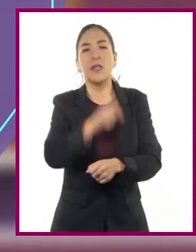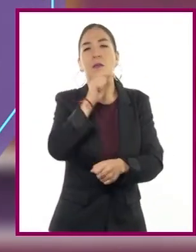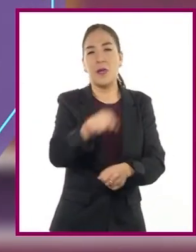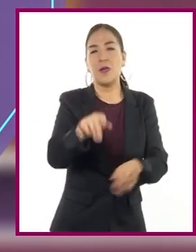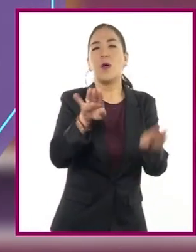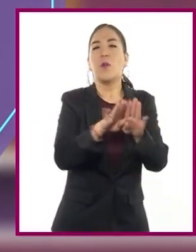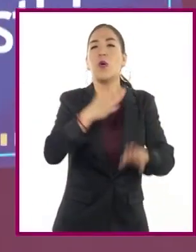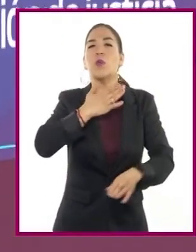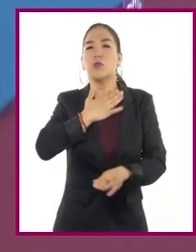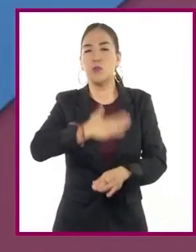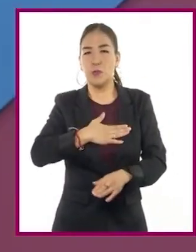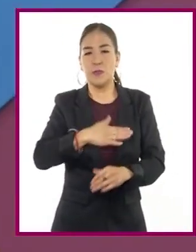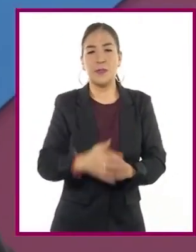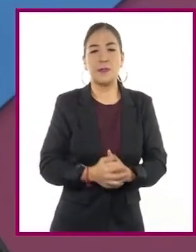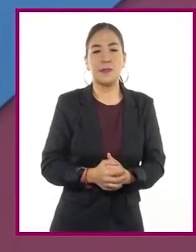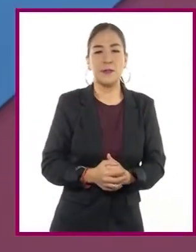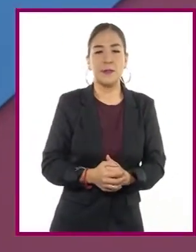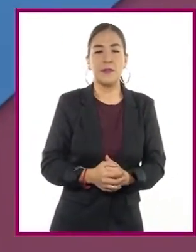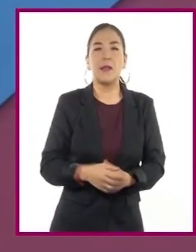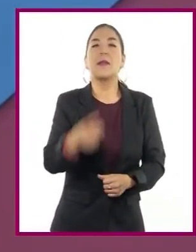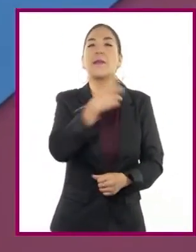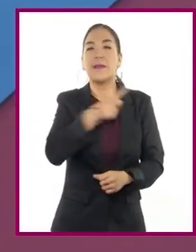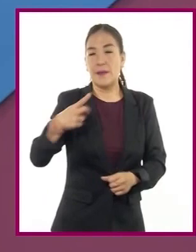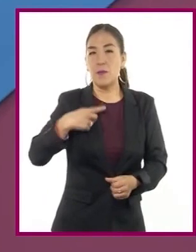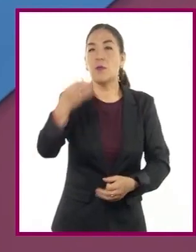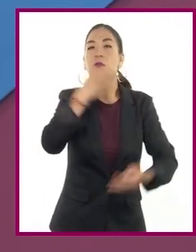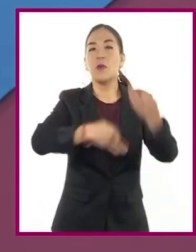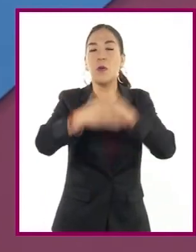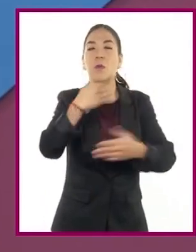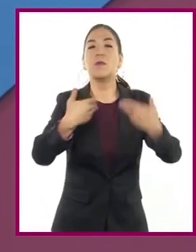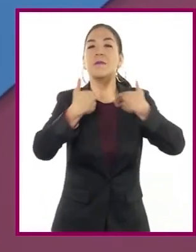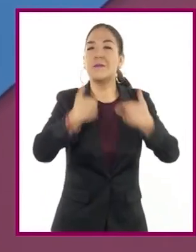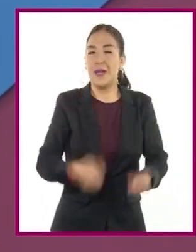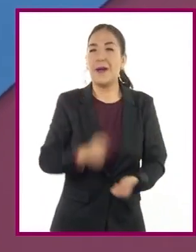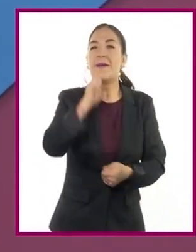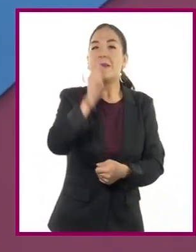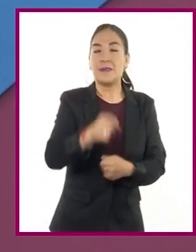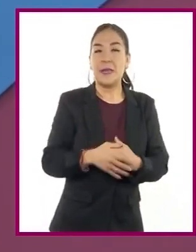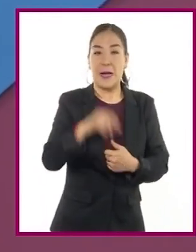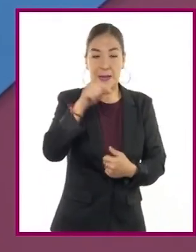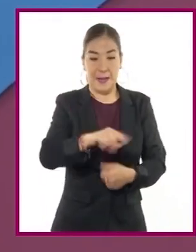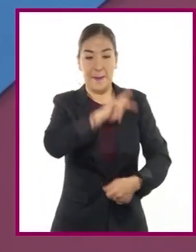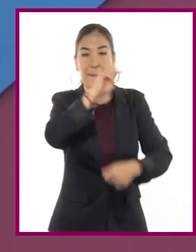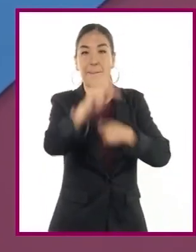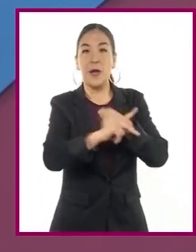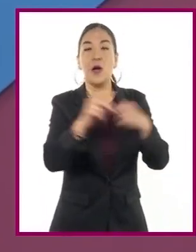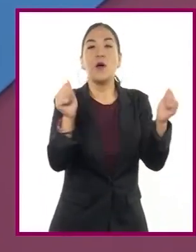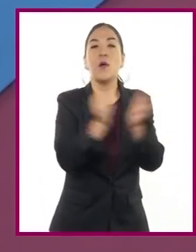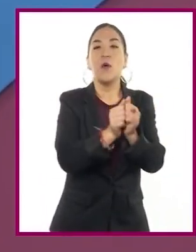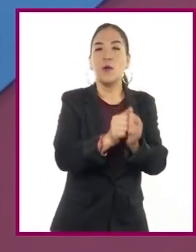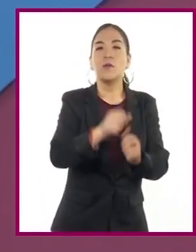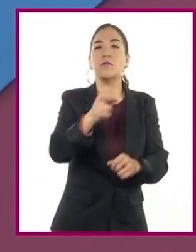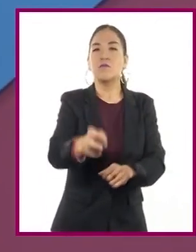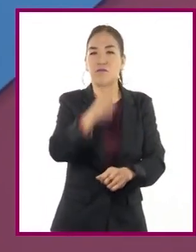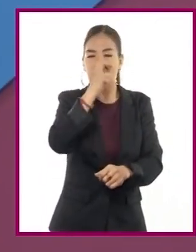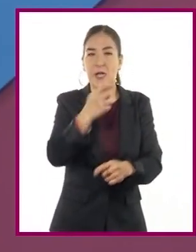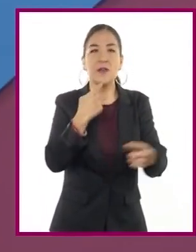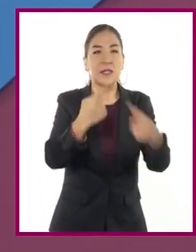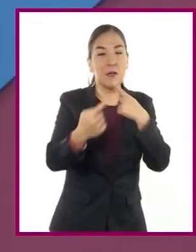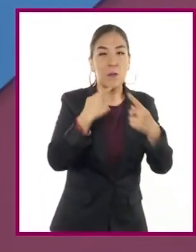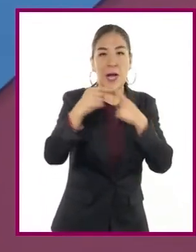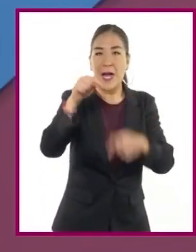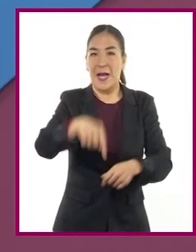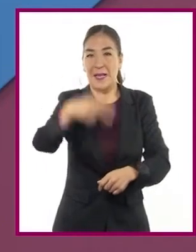de justicia. Debemos tener claro que en un país con régimen democrático como